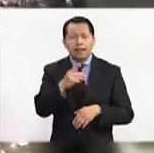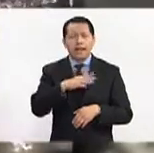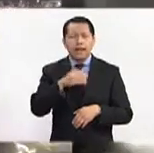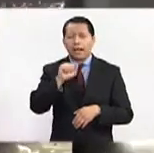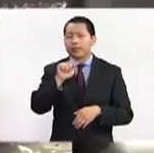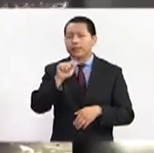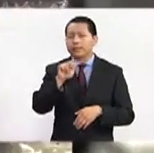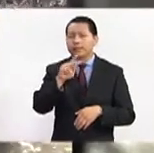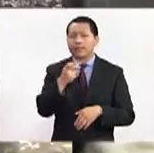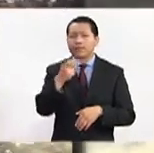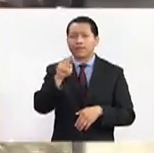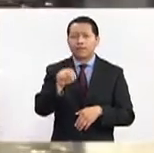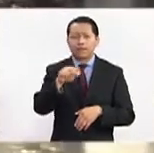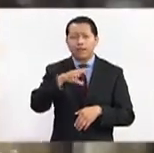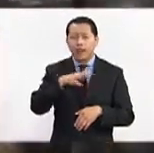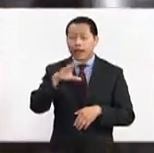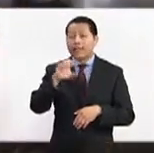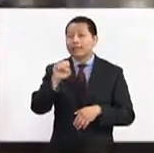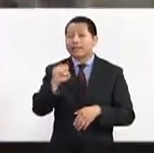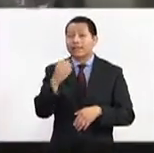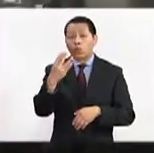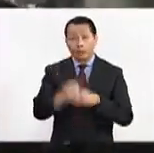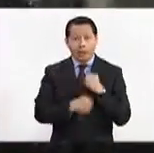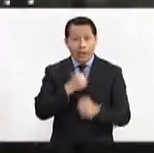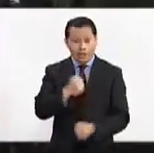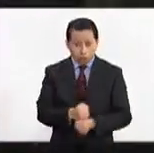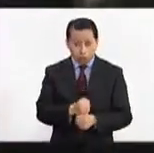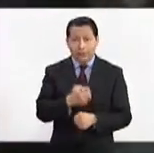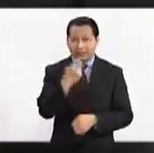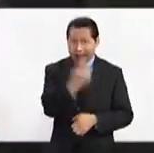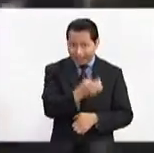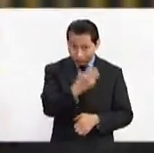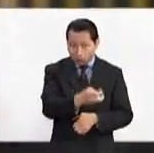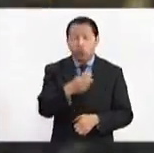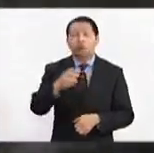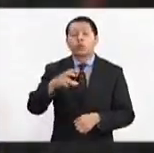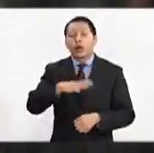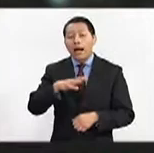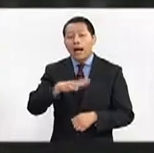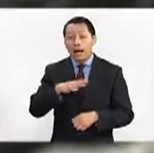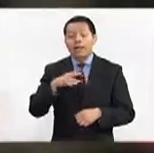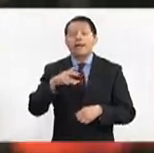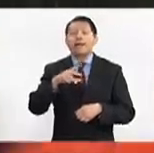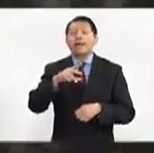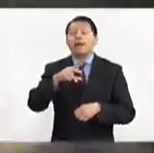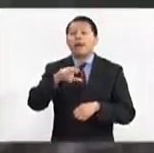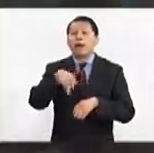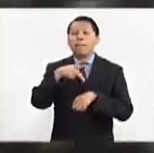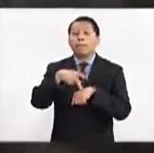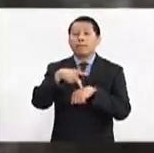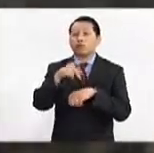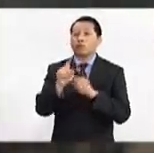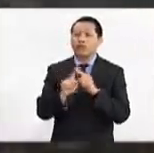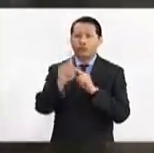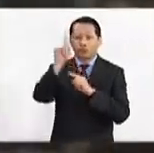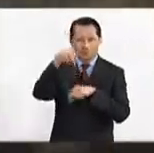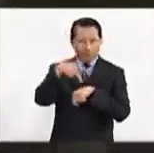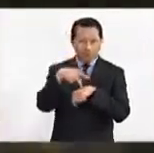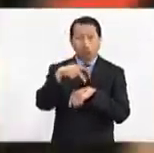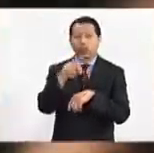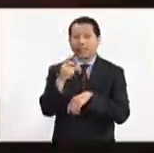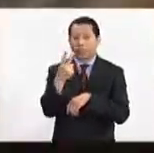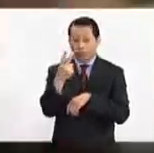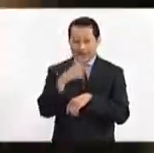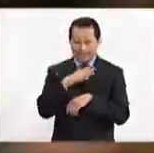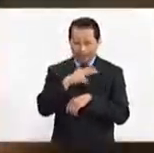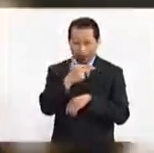Stephen Paddock, de 64 años de edad, quien había disparado desde el piso 32, desde el Hotel